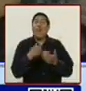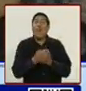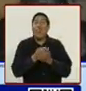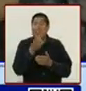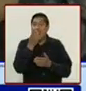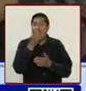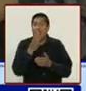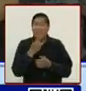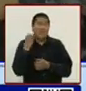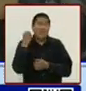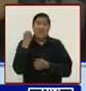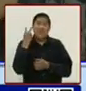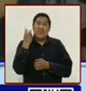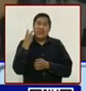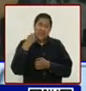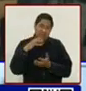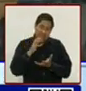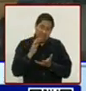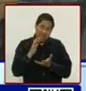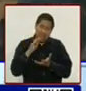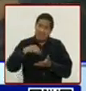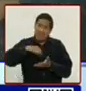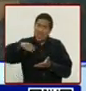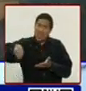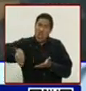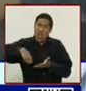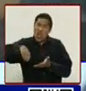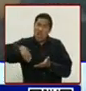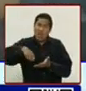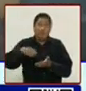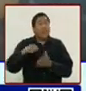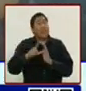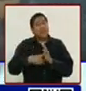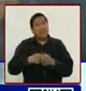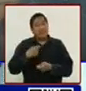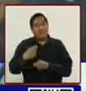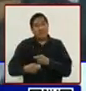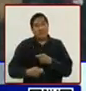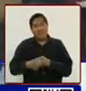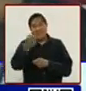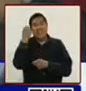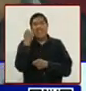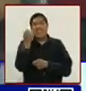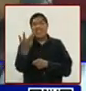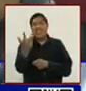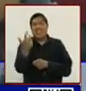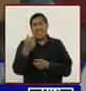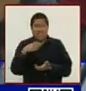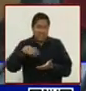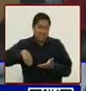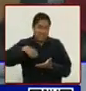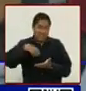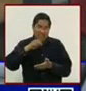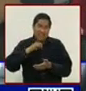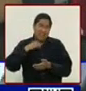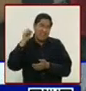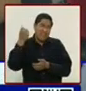desayunos. Una docena de churros. Bueno, e internamente te hacemos ya, los pedidos. Voy a llevar 13 churros. Perfecto.